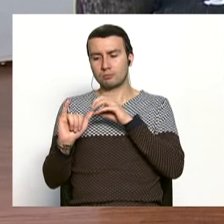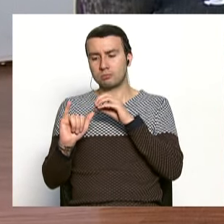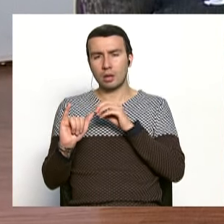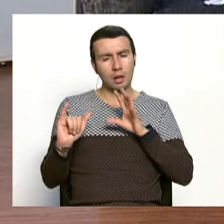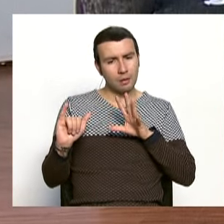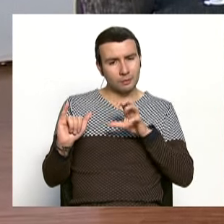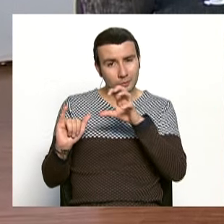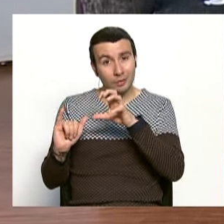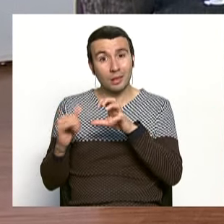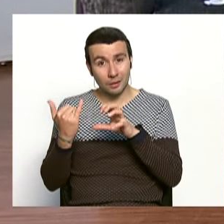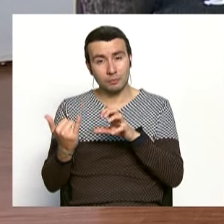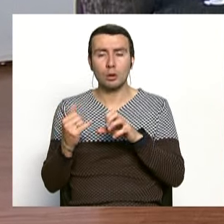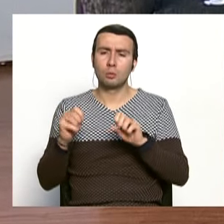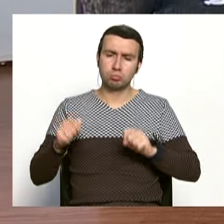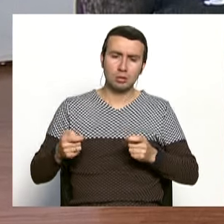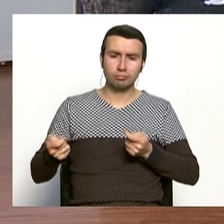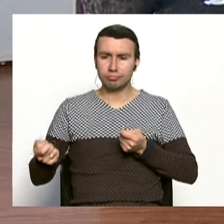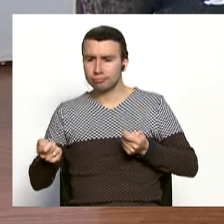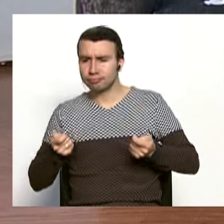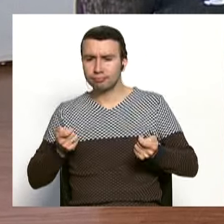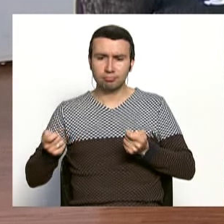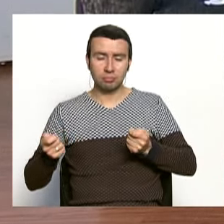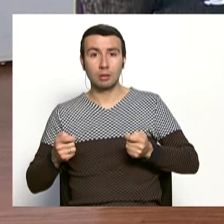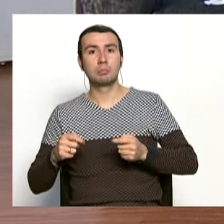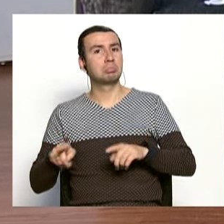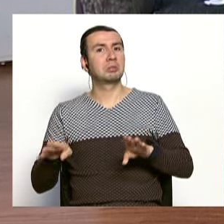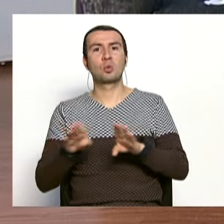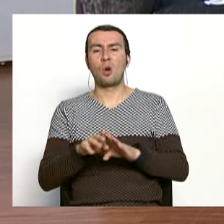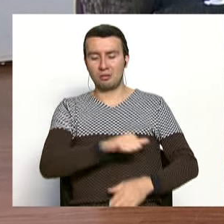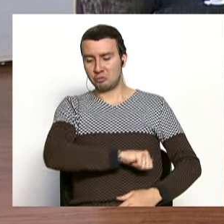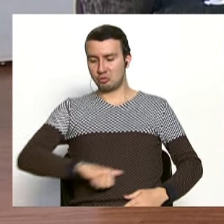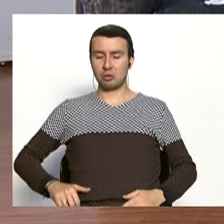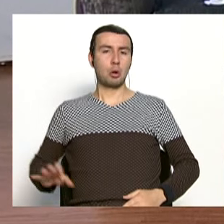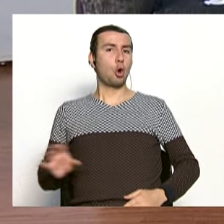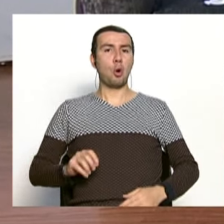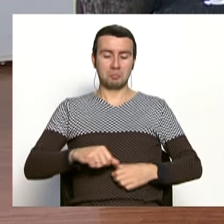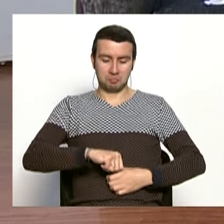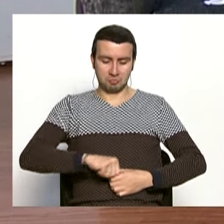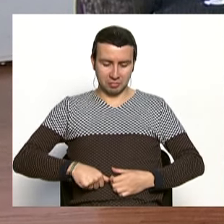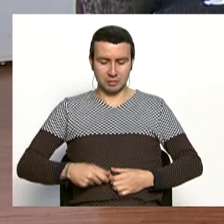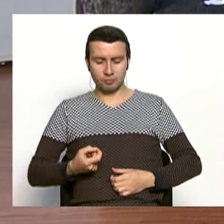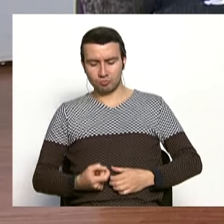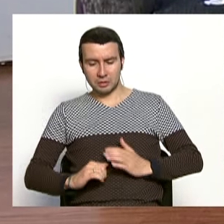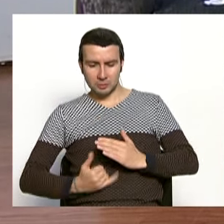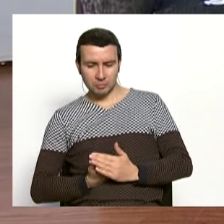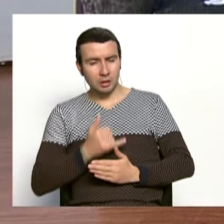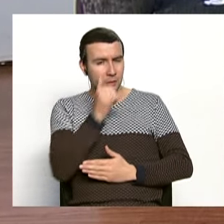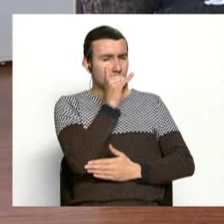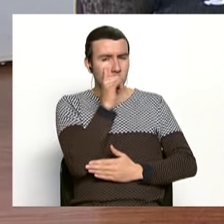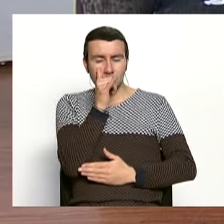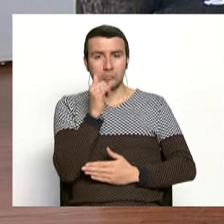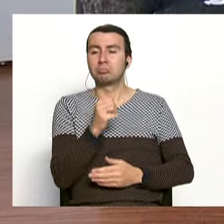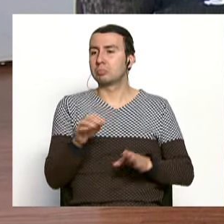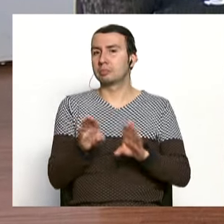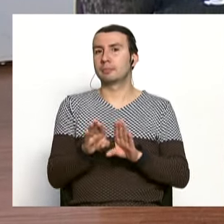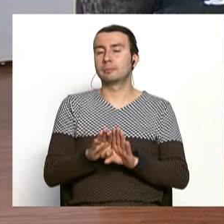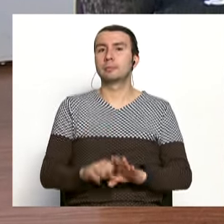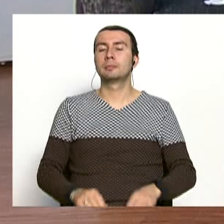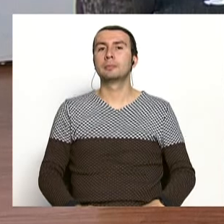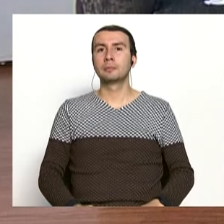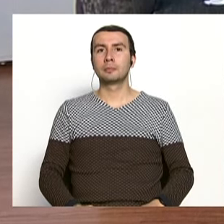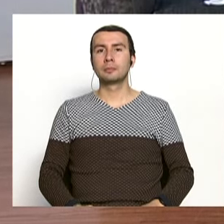se pueden manejar de manera completa de La misma forma y con Los mismos resultados que cuando se hace por cirugía abierta haciéndolo por la